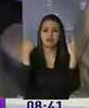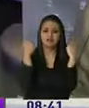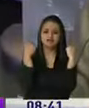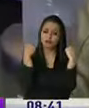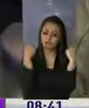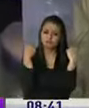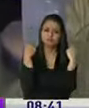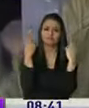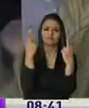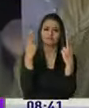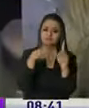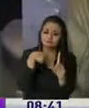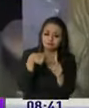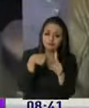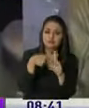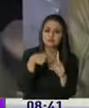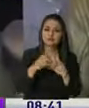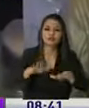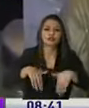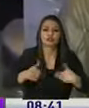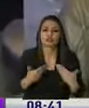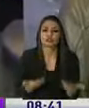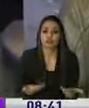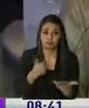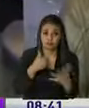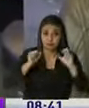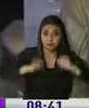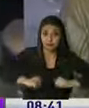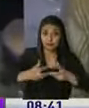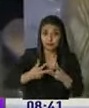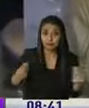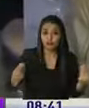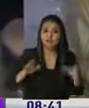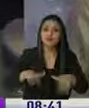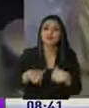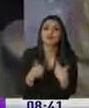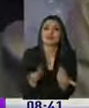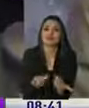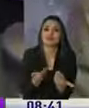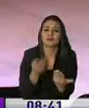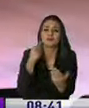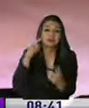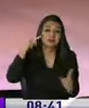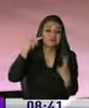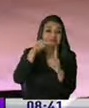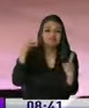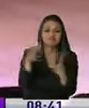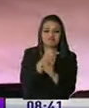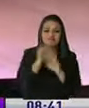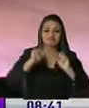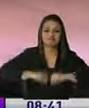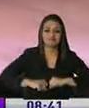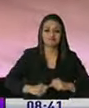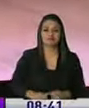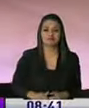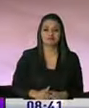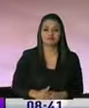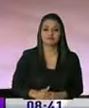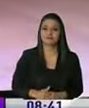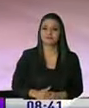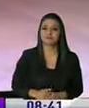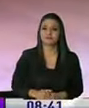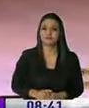pongámosla en el cómo. En el cómo realmente conseguir y trabajar lo que queremos. Informó